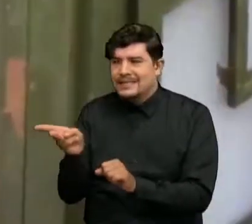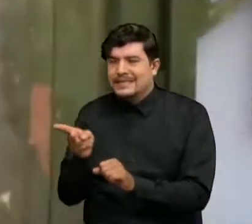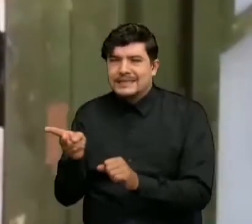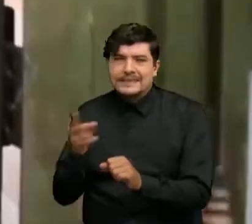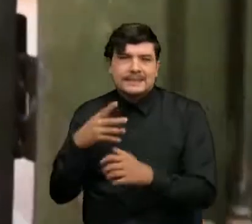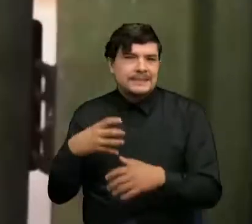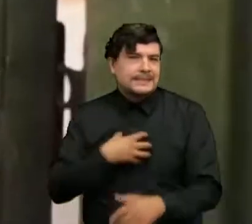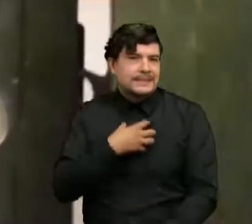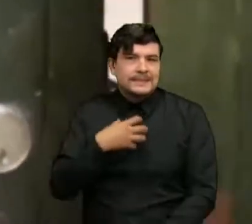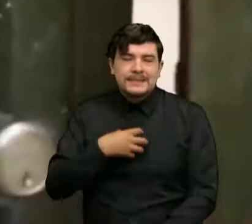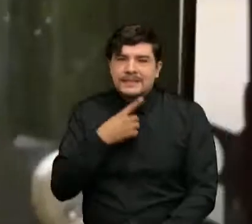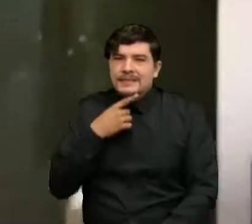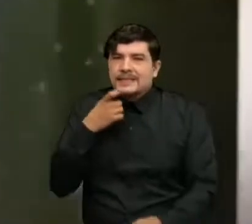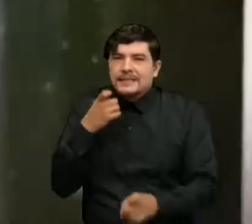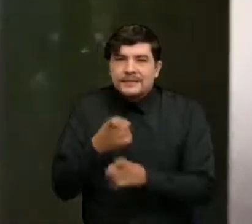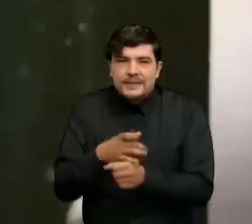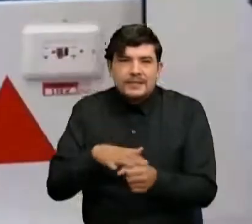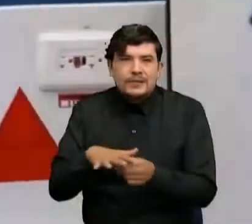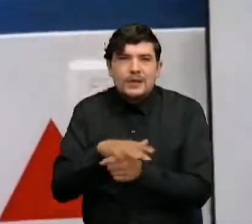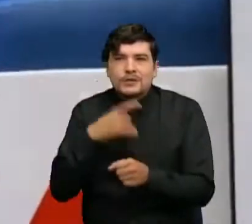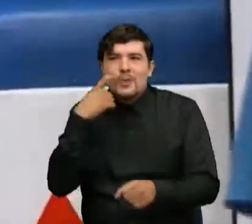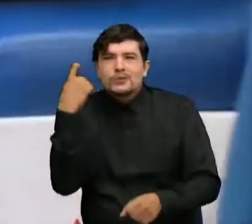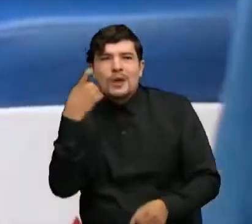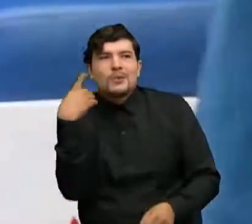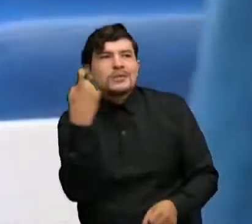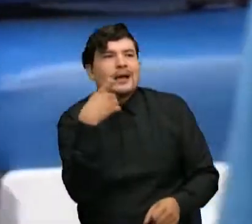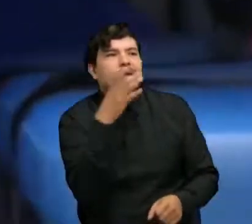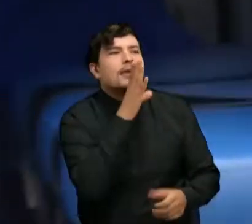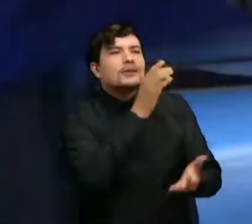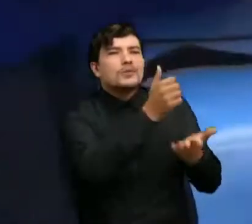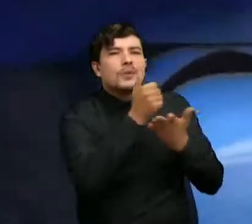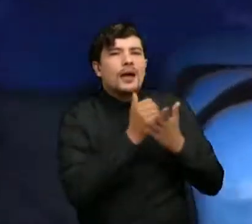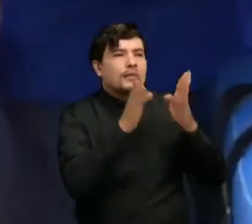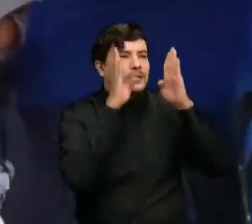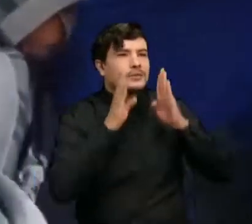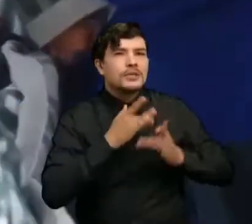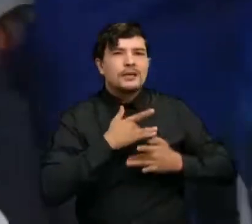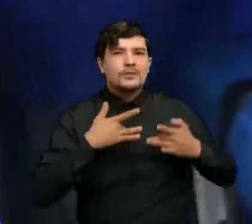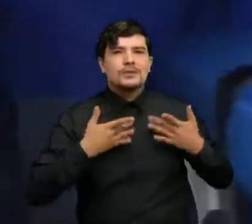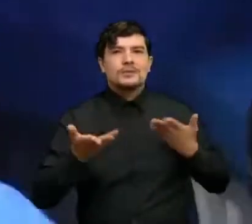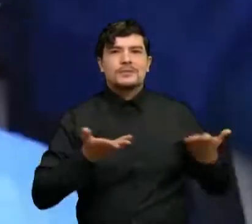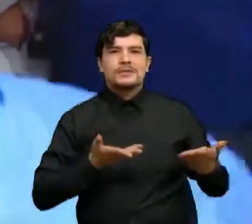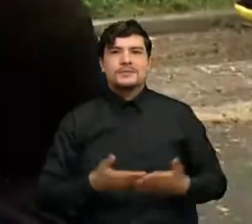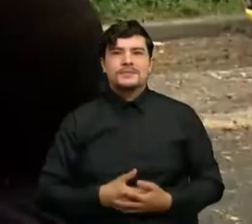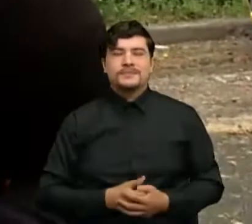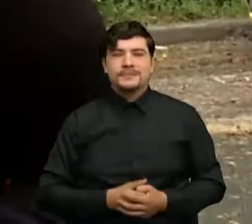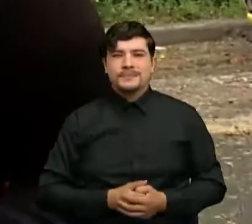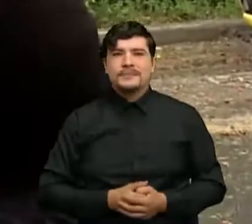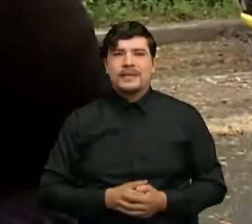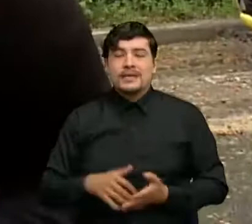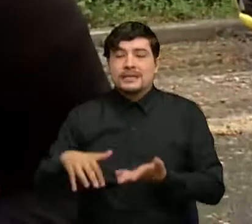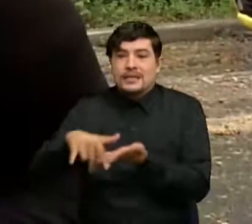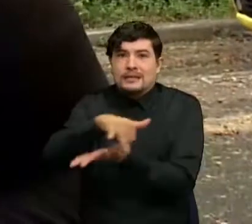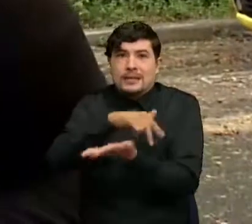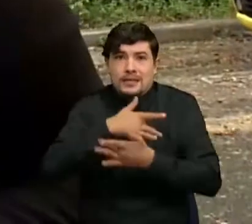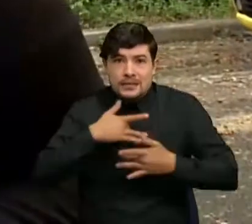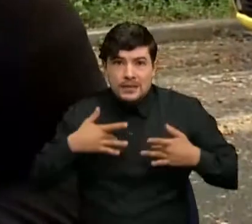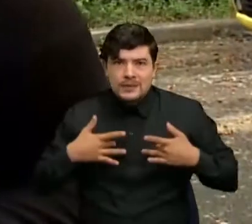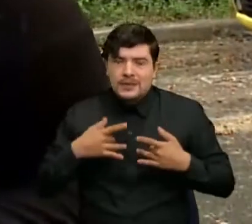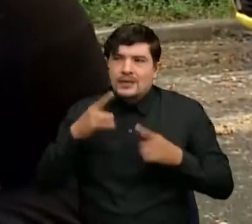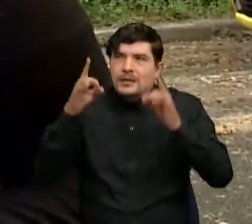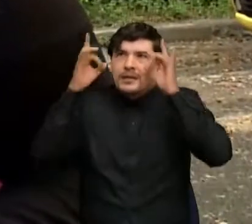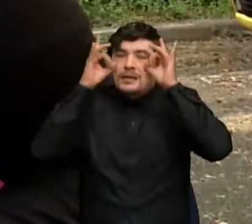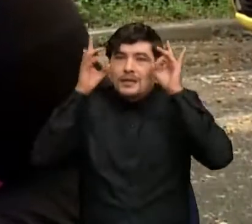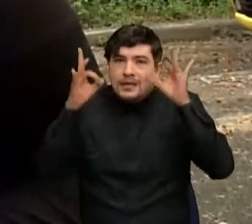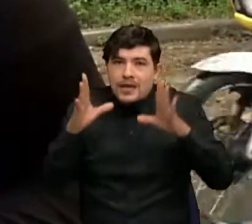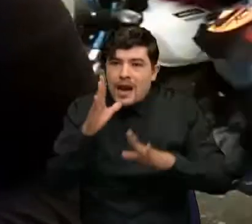completo calvario en busca de una atención oportuna para su familiar. En Santander la situación con la salud es terrible, no se